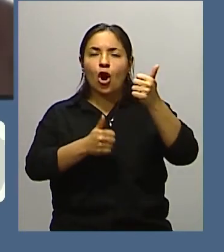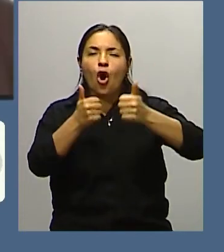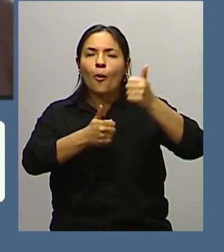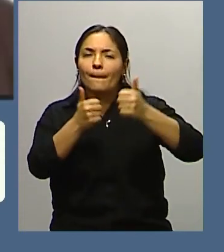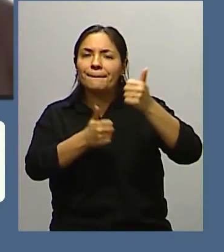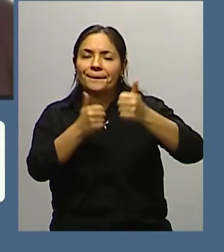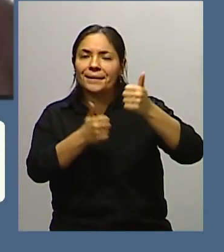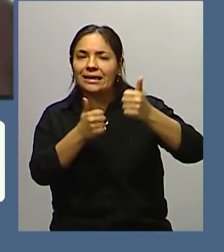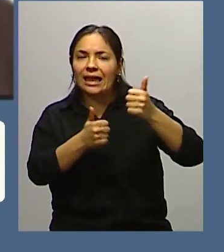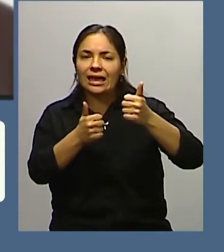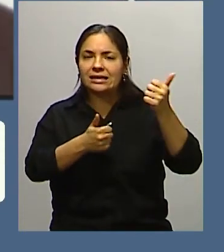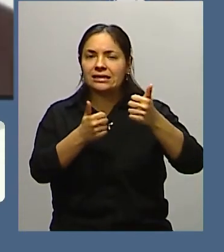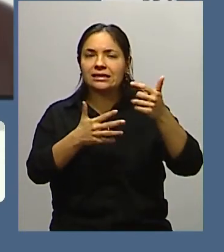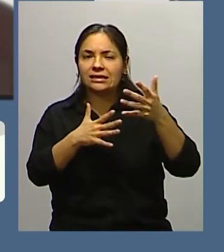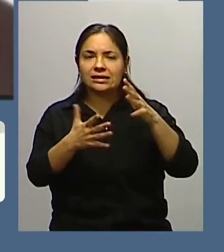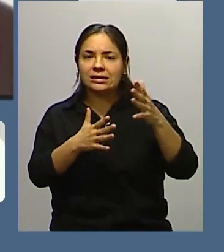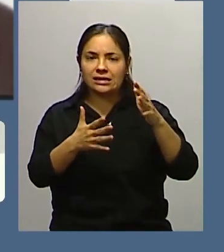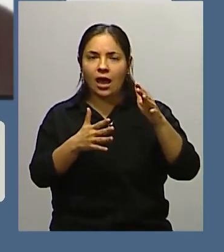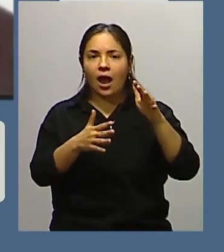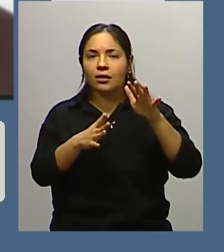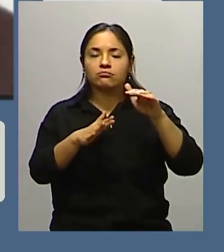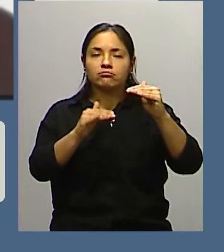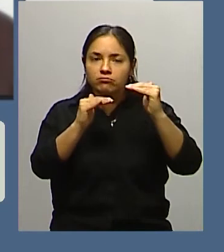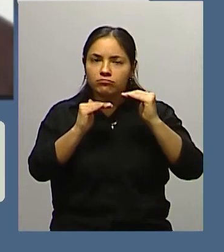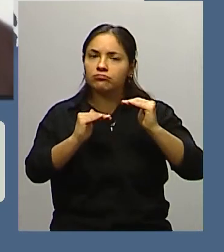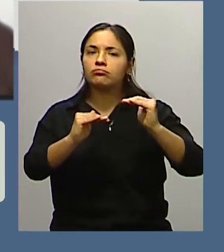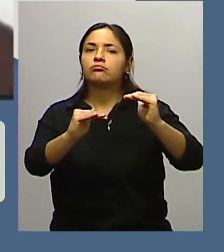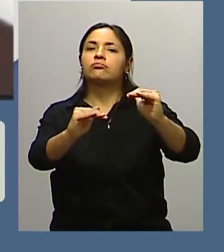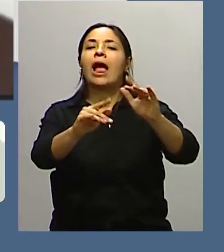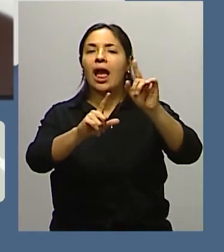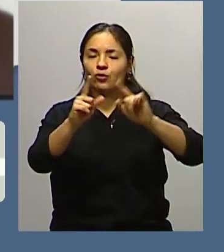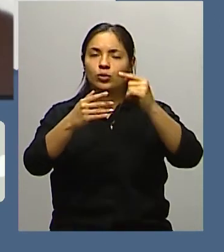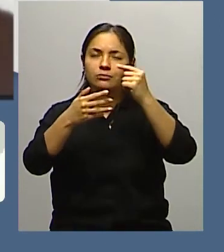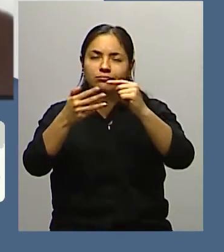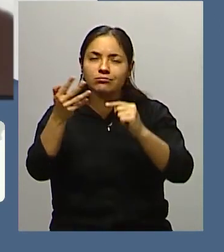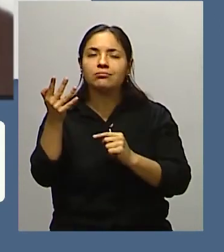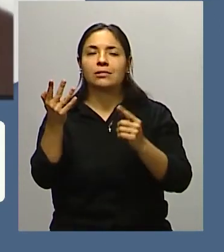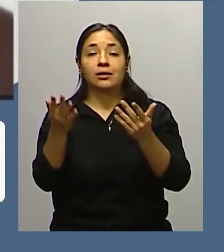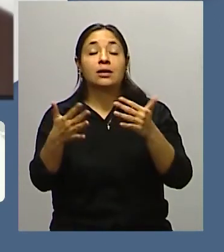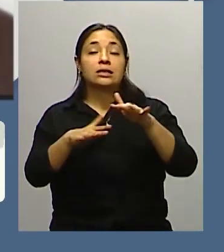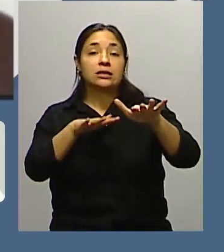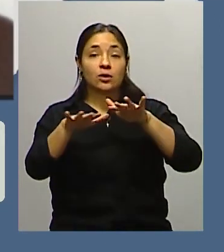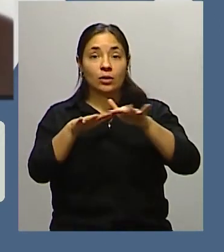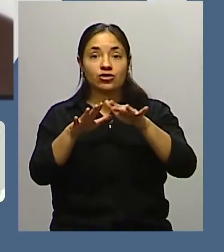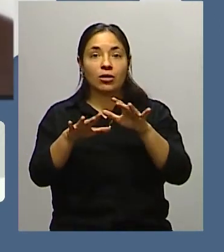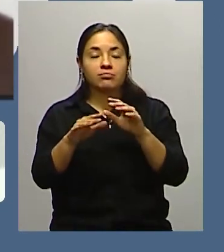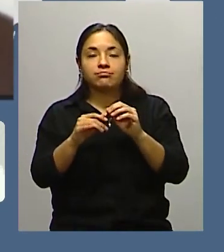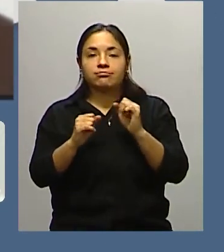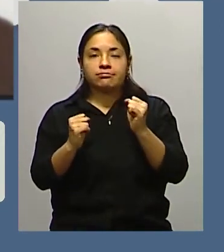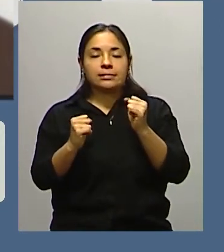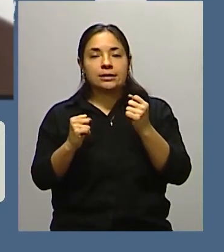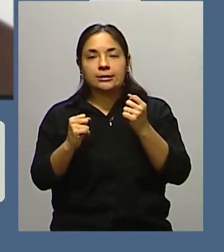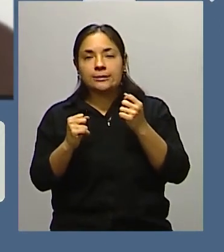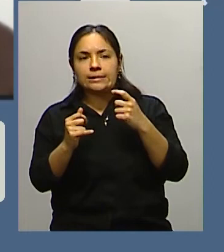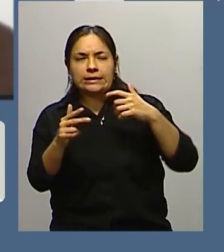competencia relativamente contenida en ciertos márgenes. La situación de mayor estrés sería